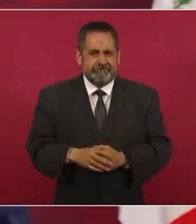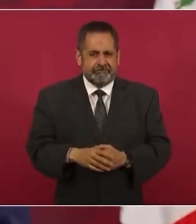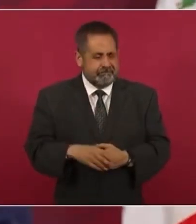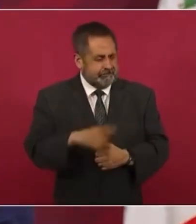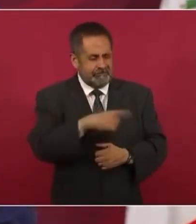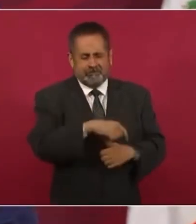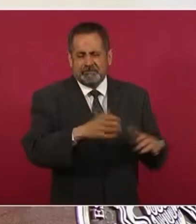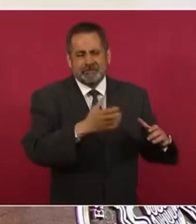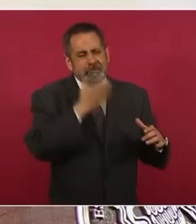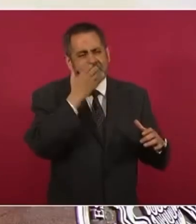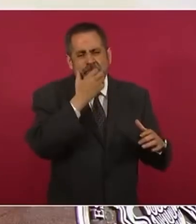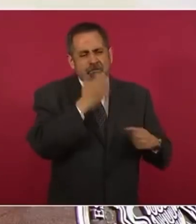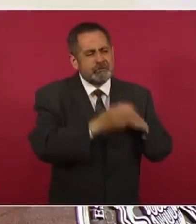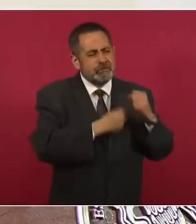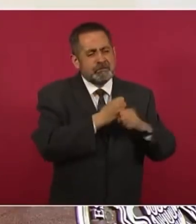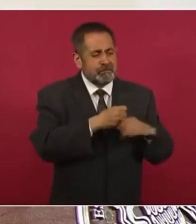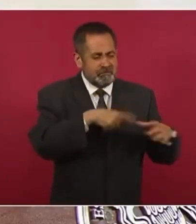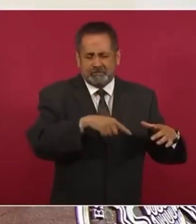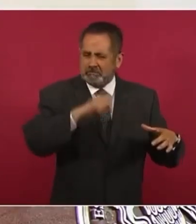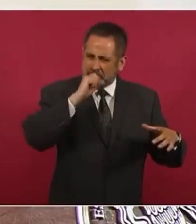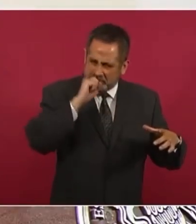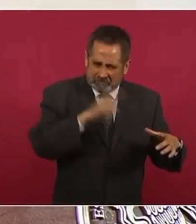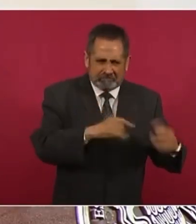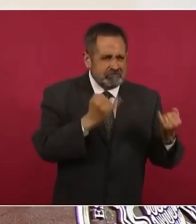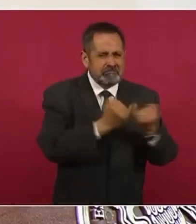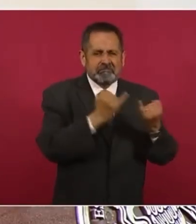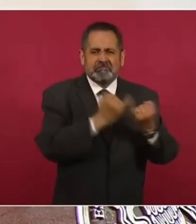conservadores también traidores.